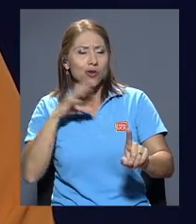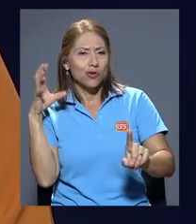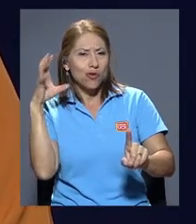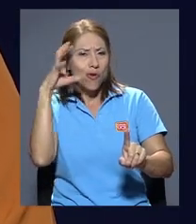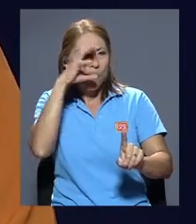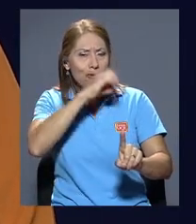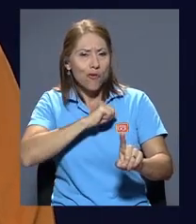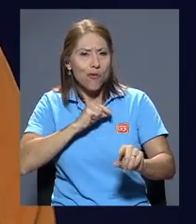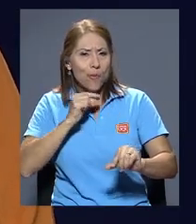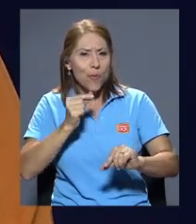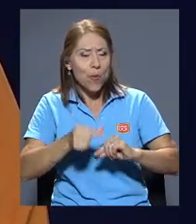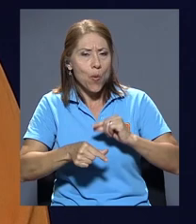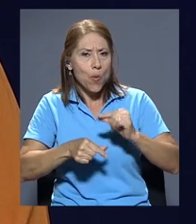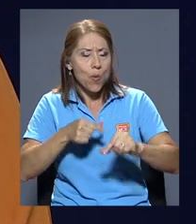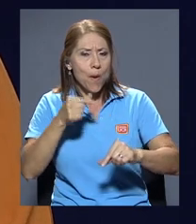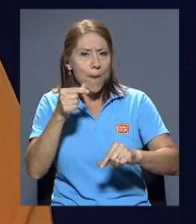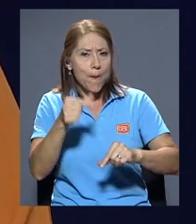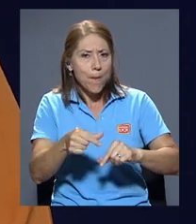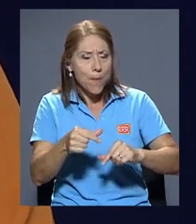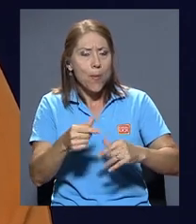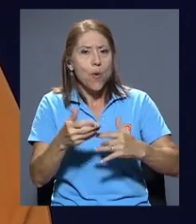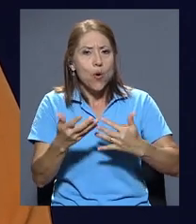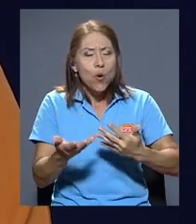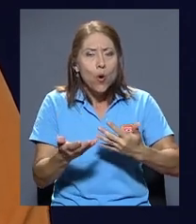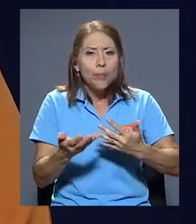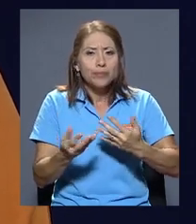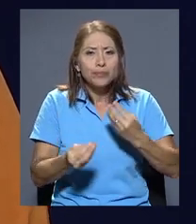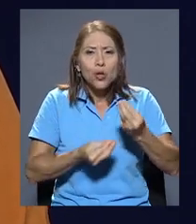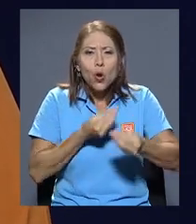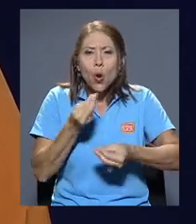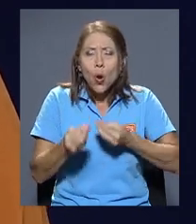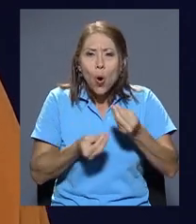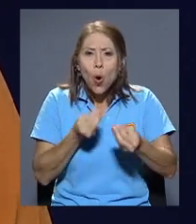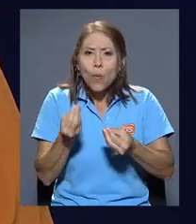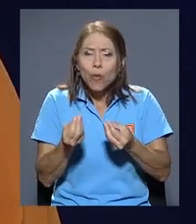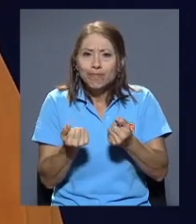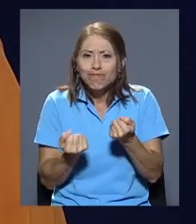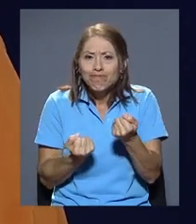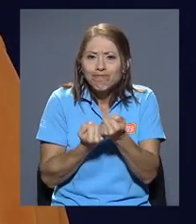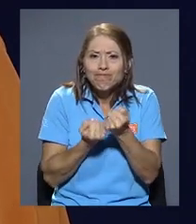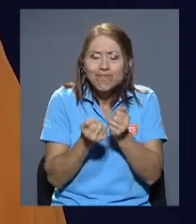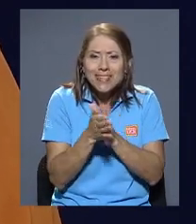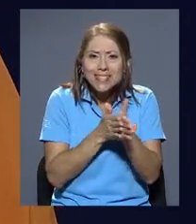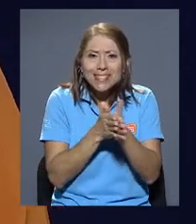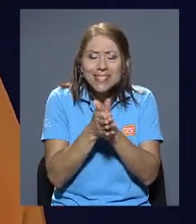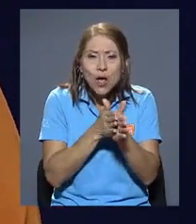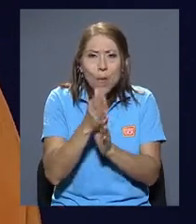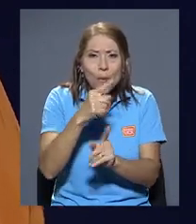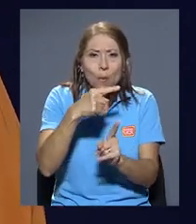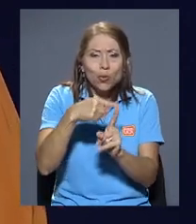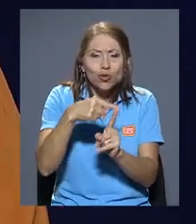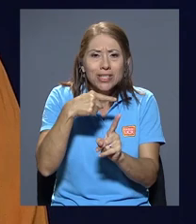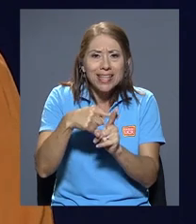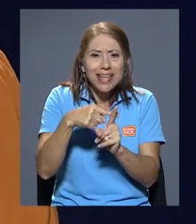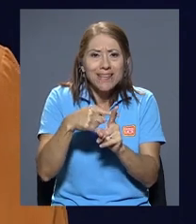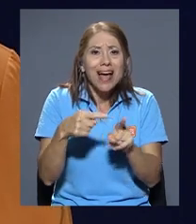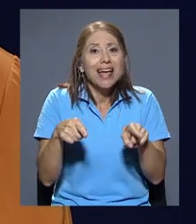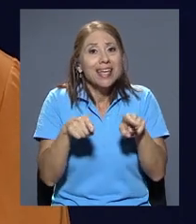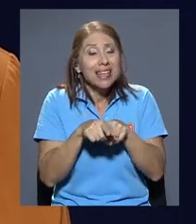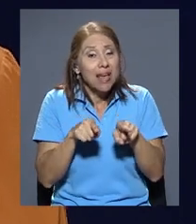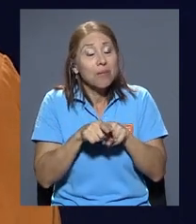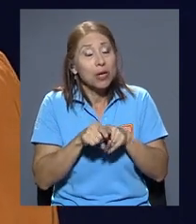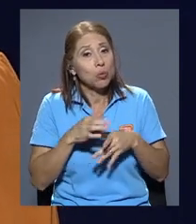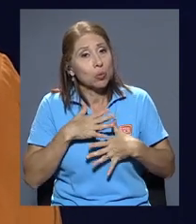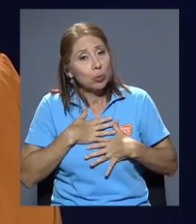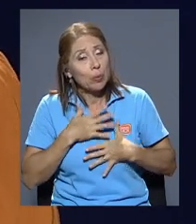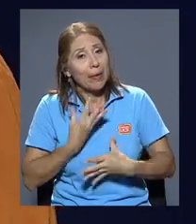se enriquecía de una manera tanto positiva como padecida a lo largo del proceso este personaje,